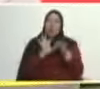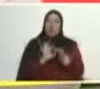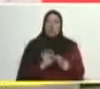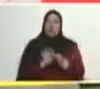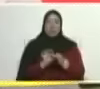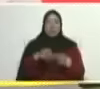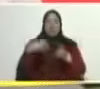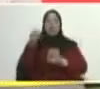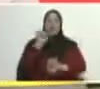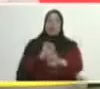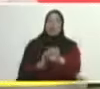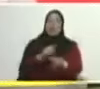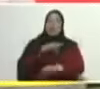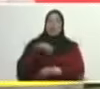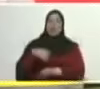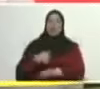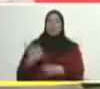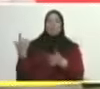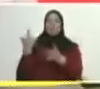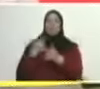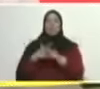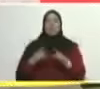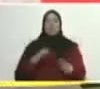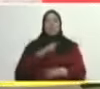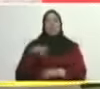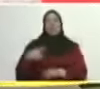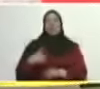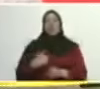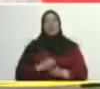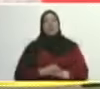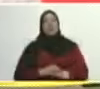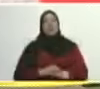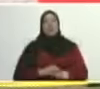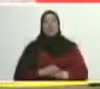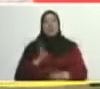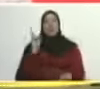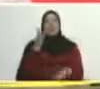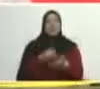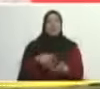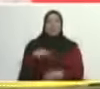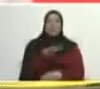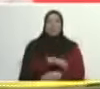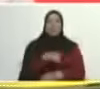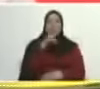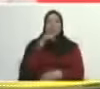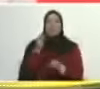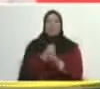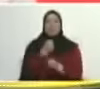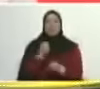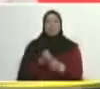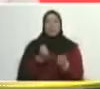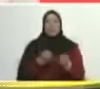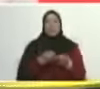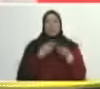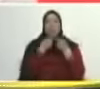la defensa de nuestras soberanías y la paz. Reafirmamos la inquebrantable voluntad de continuar